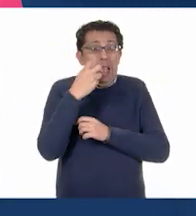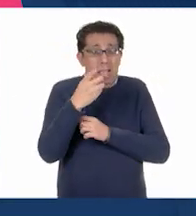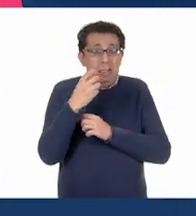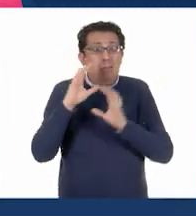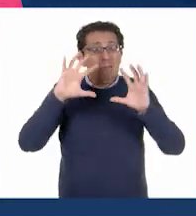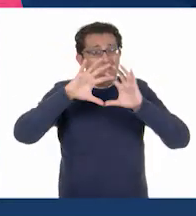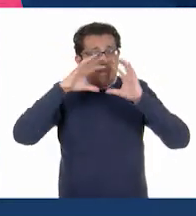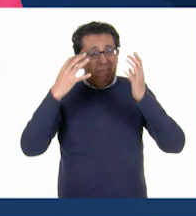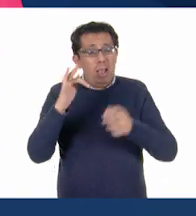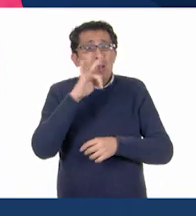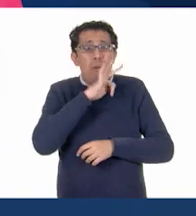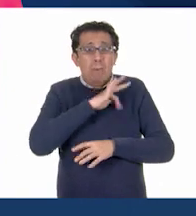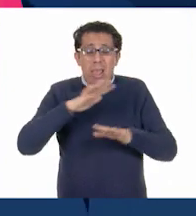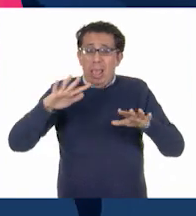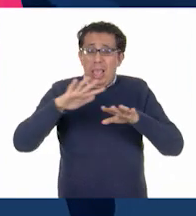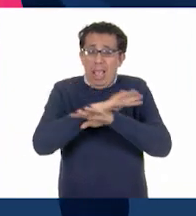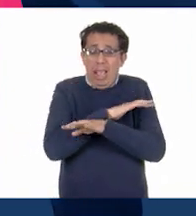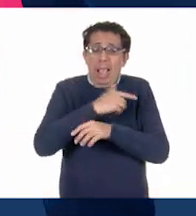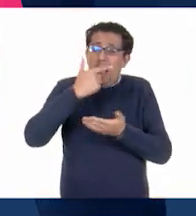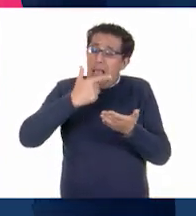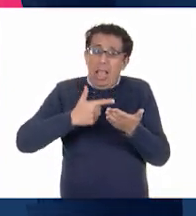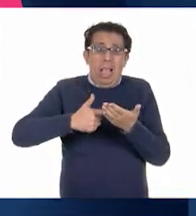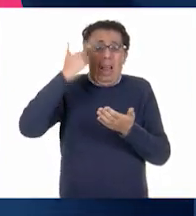y ambientales irreversibles.